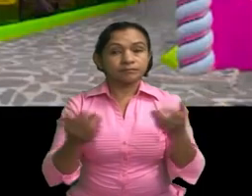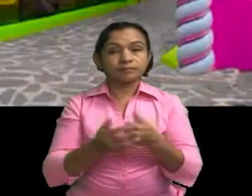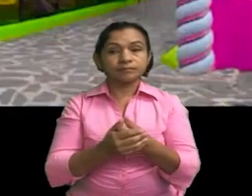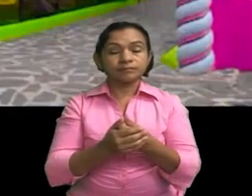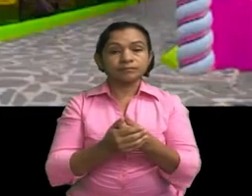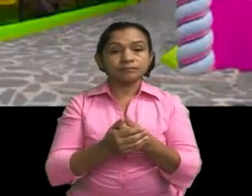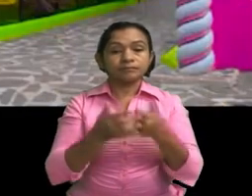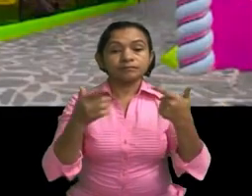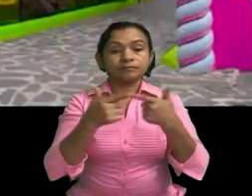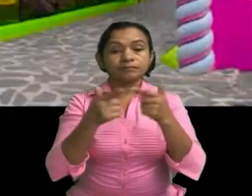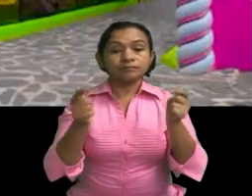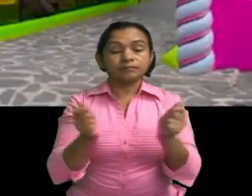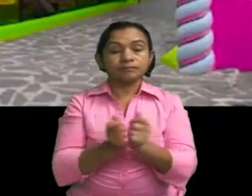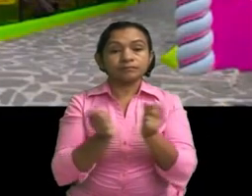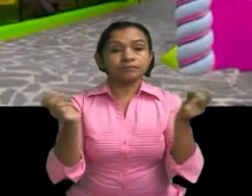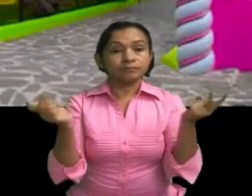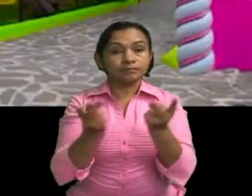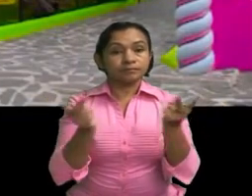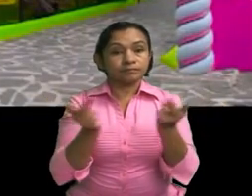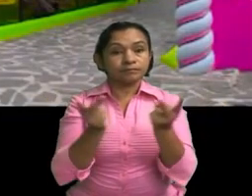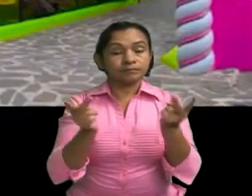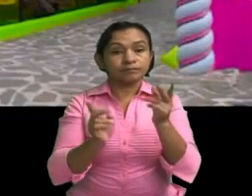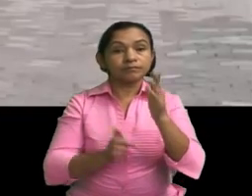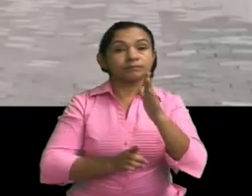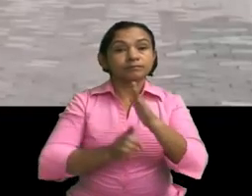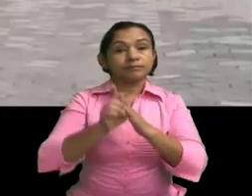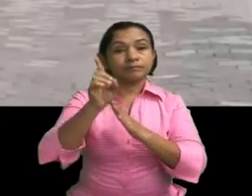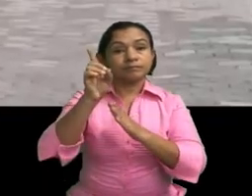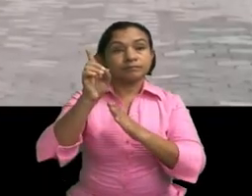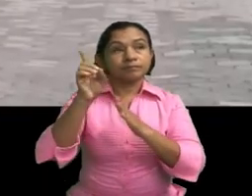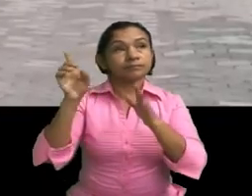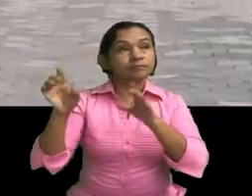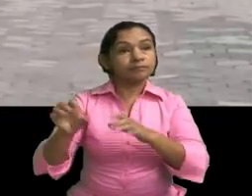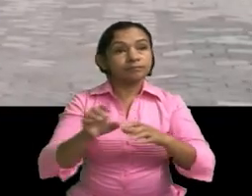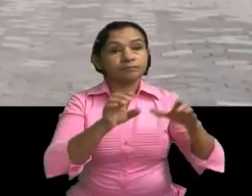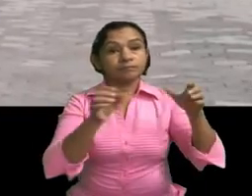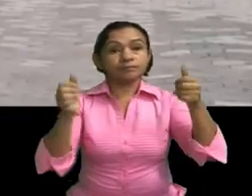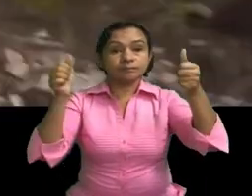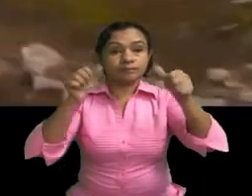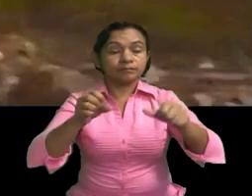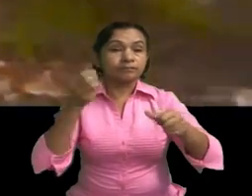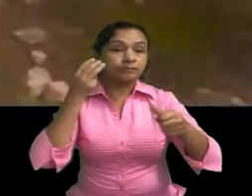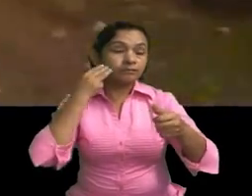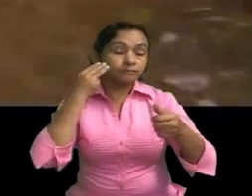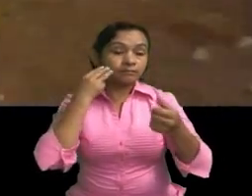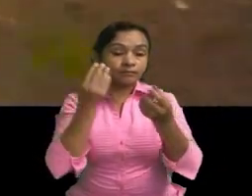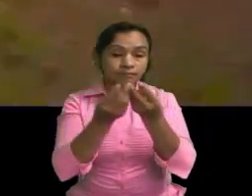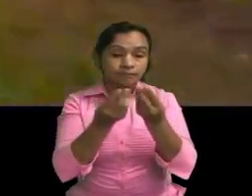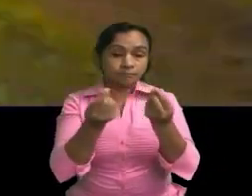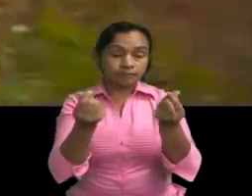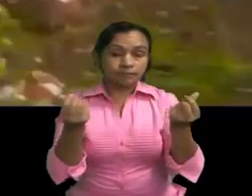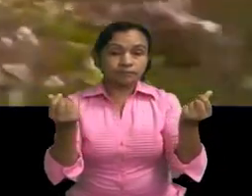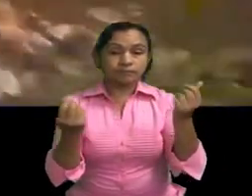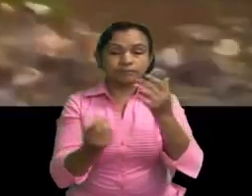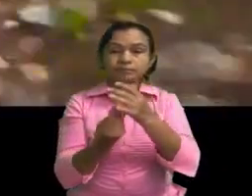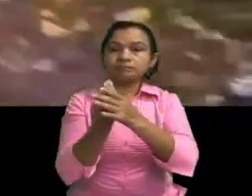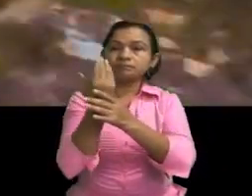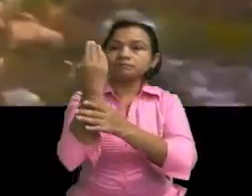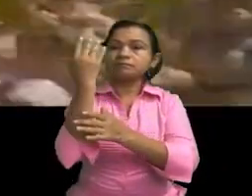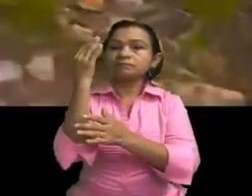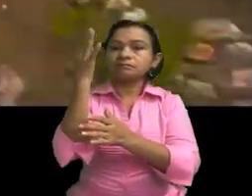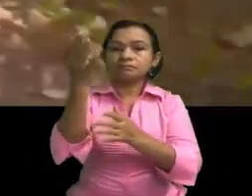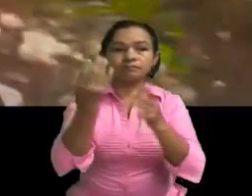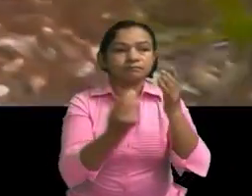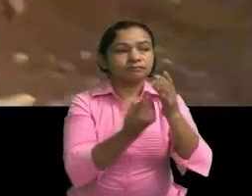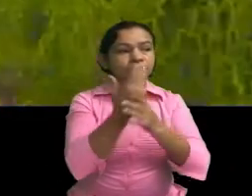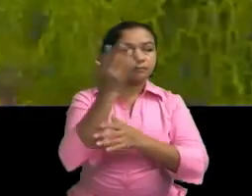las comunidades conviviendo, desarrollando acciones en armonía con la madre tierra y sembrando árboles y manejando